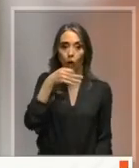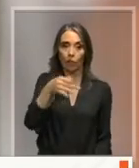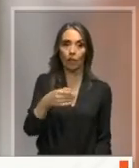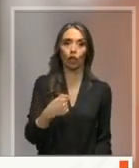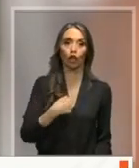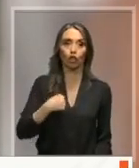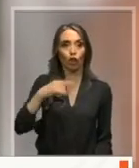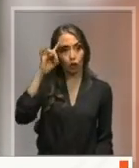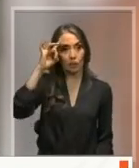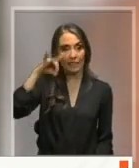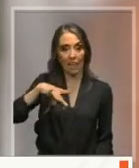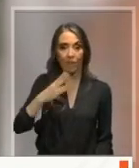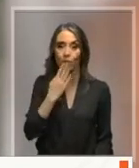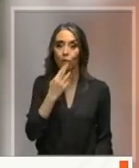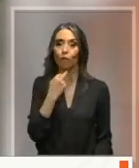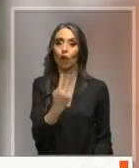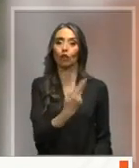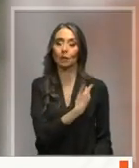yo sabía